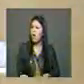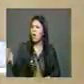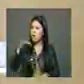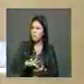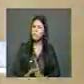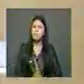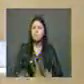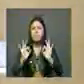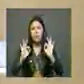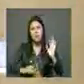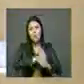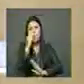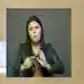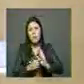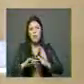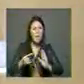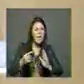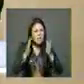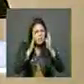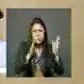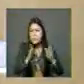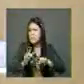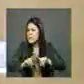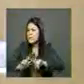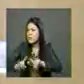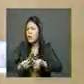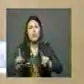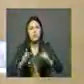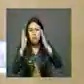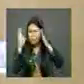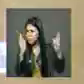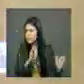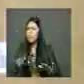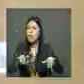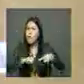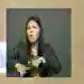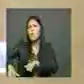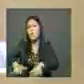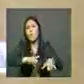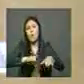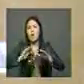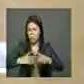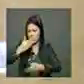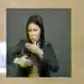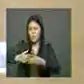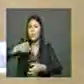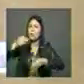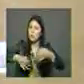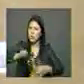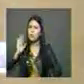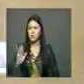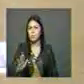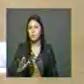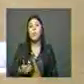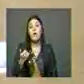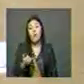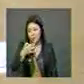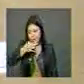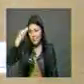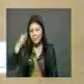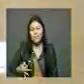sin distingo en los procesos administrativos y a la sazón aquí, en los procesos judiciales. Lo cierto es que